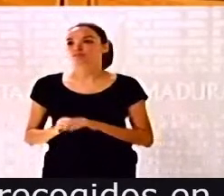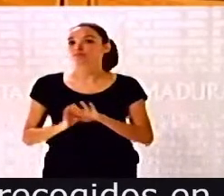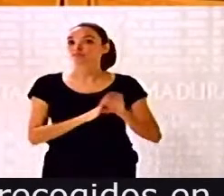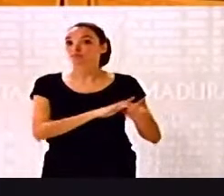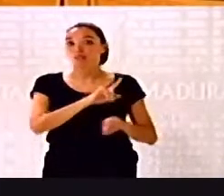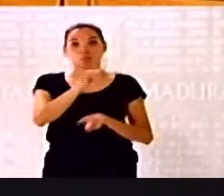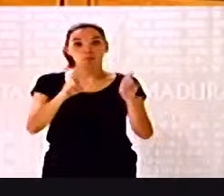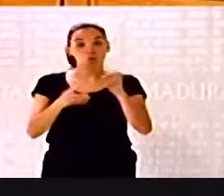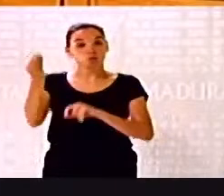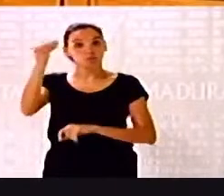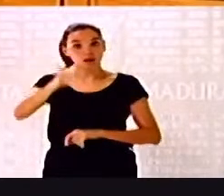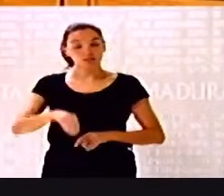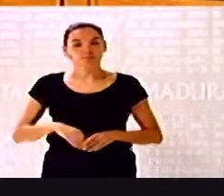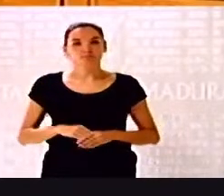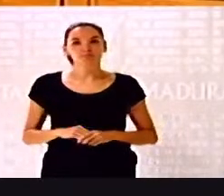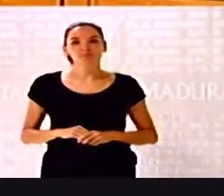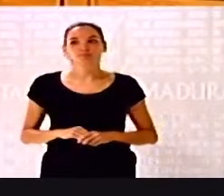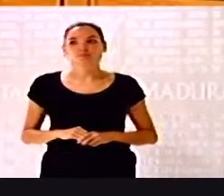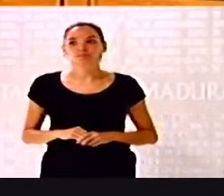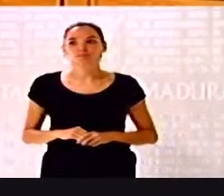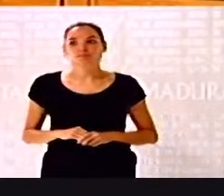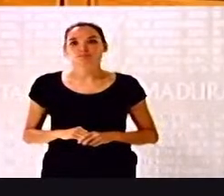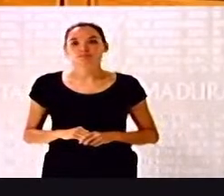¿Más preguntas? Pues